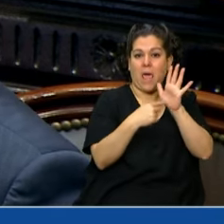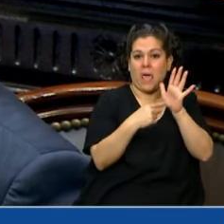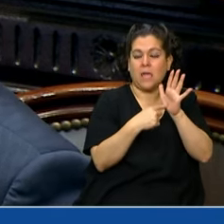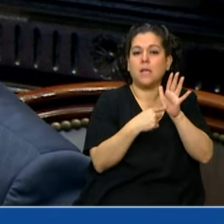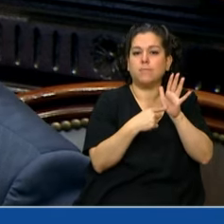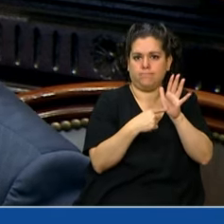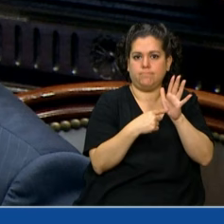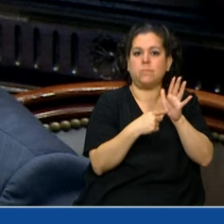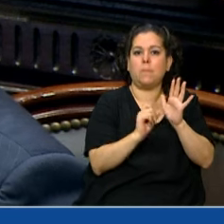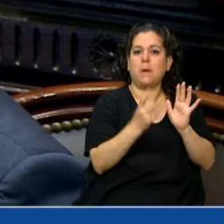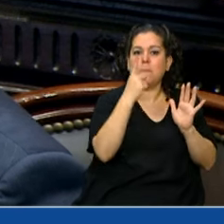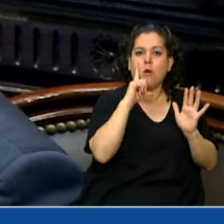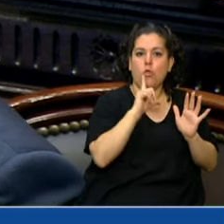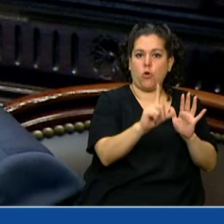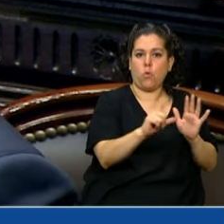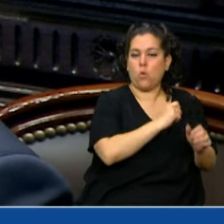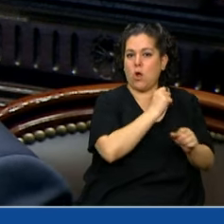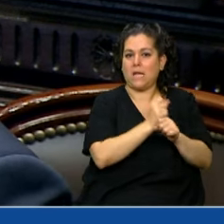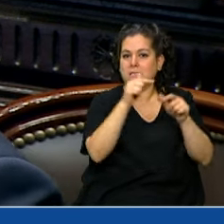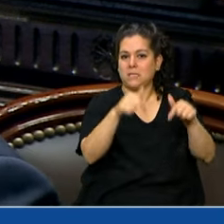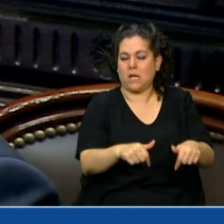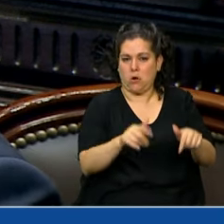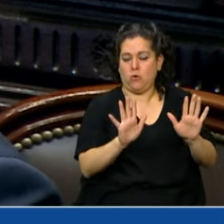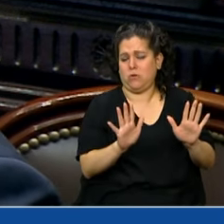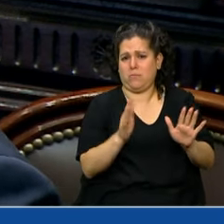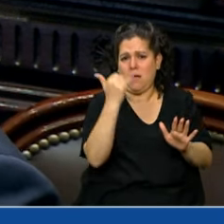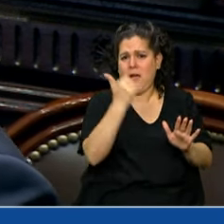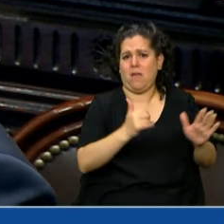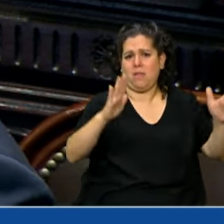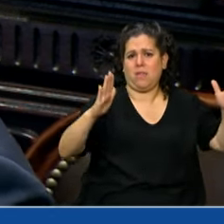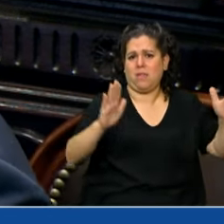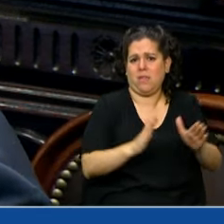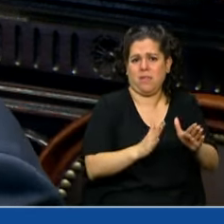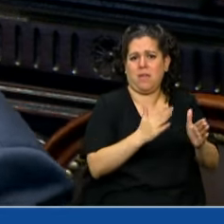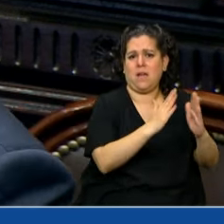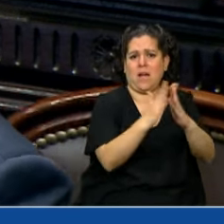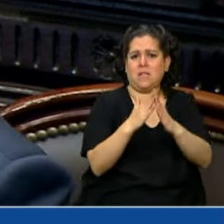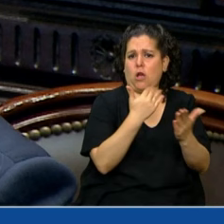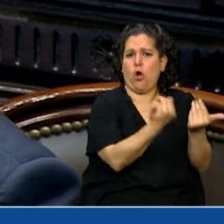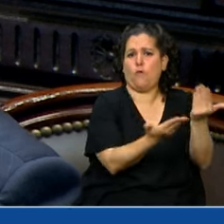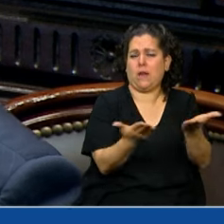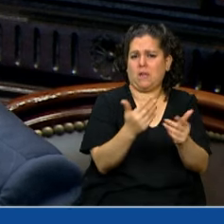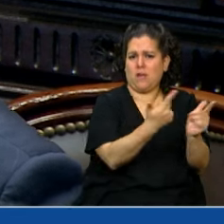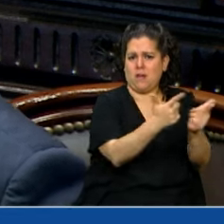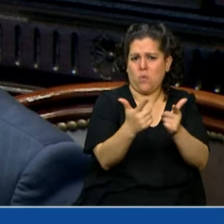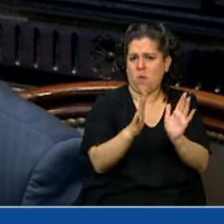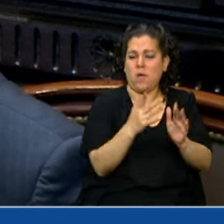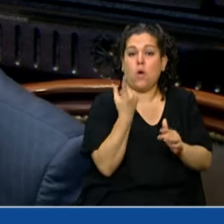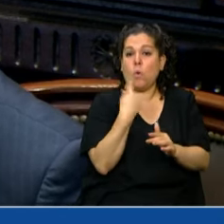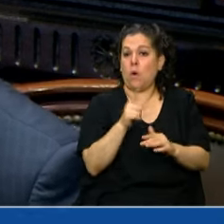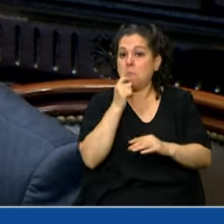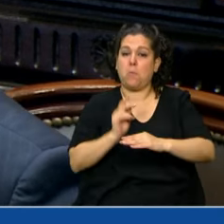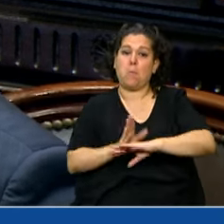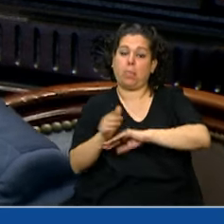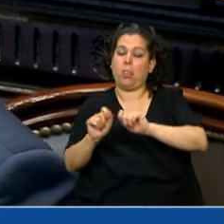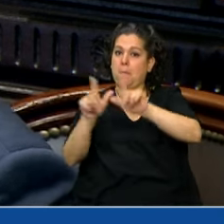la actual ley el primero de julio de 2020 hasta ahora Clara retracción en la oferta de alquileres Pero además uno lo ve cuando entra los a los